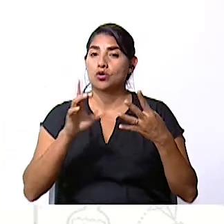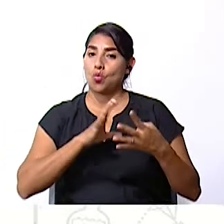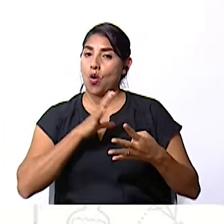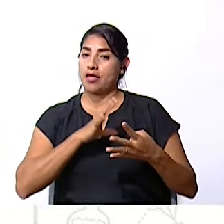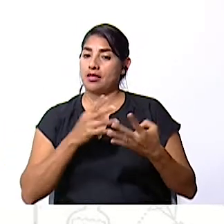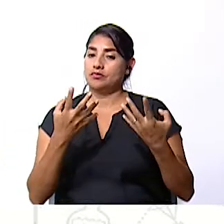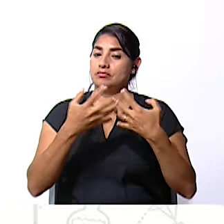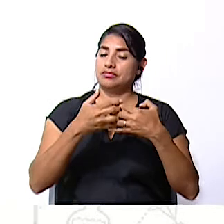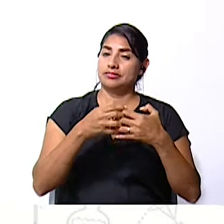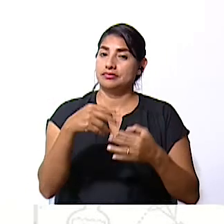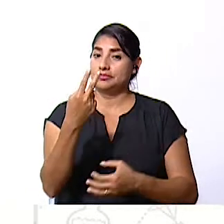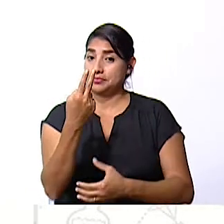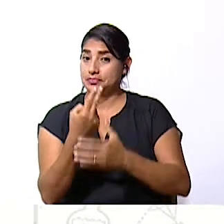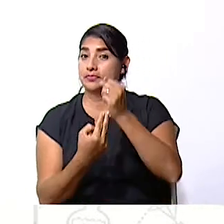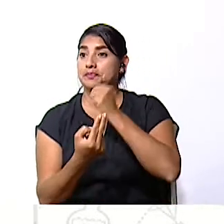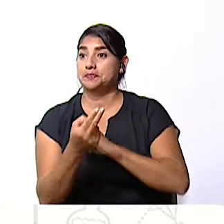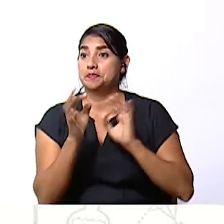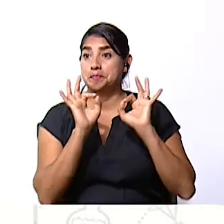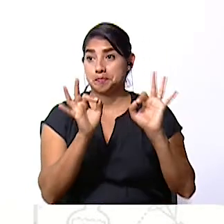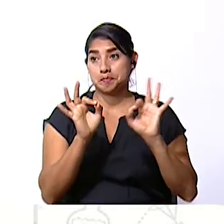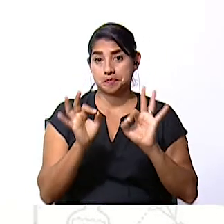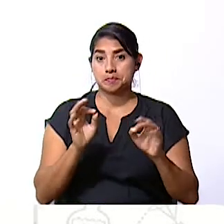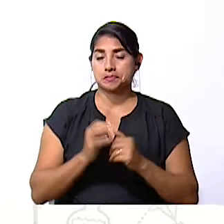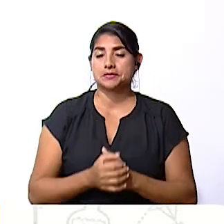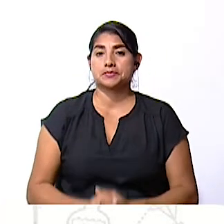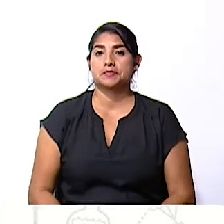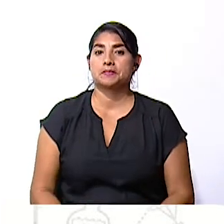cualidades. Muy bien.